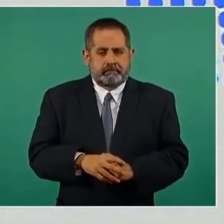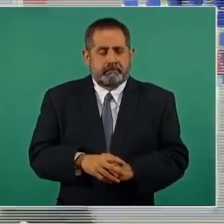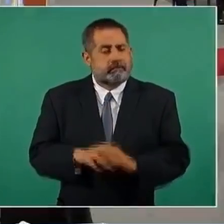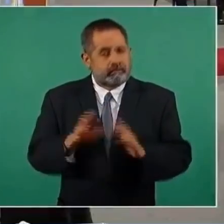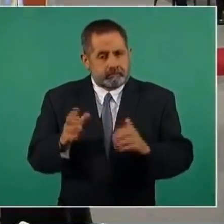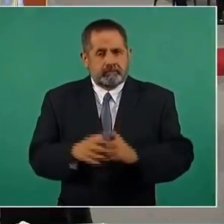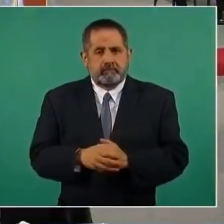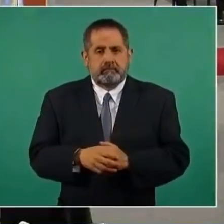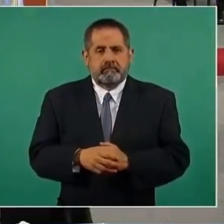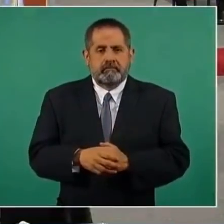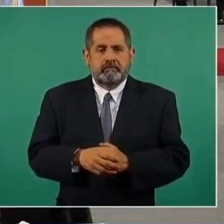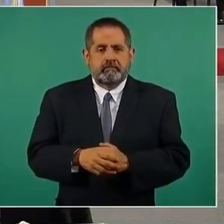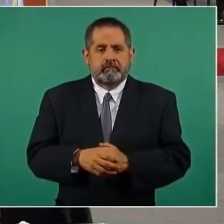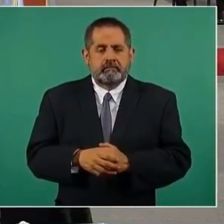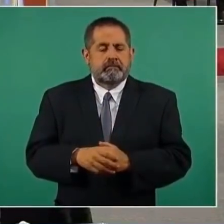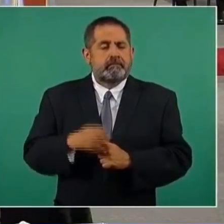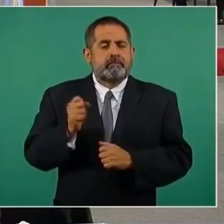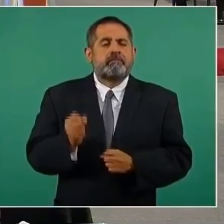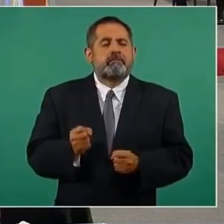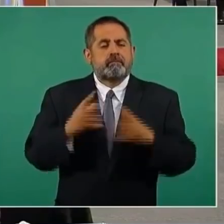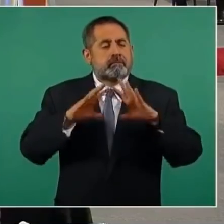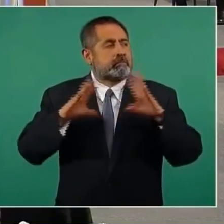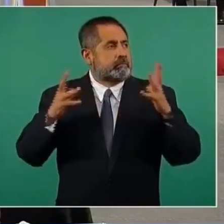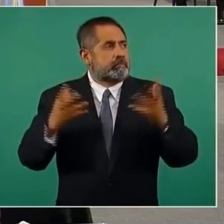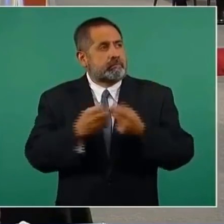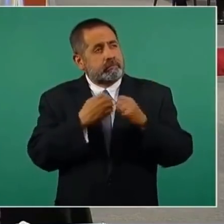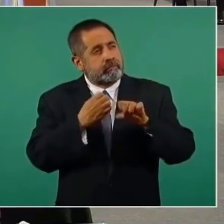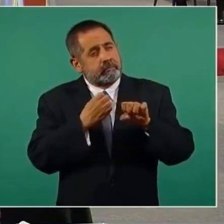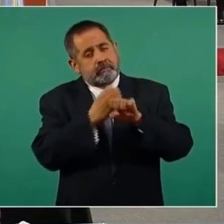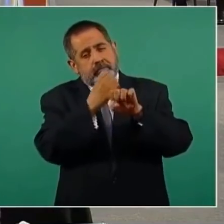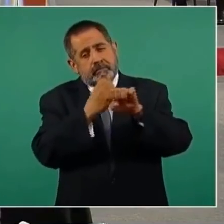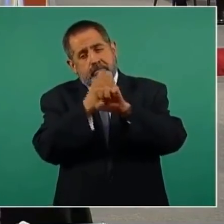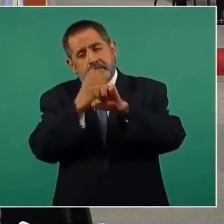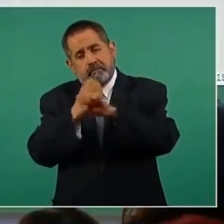Bueno, ¿cuántas legislaturas locales